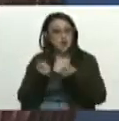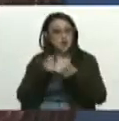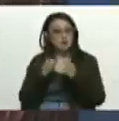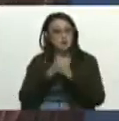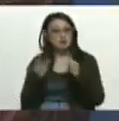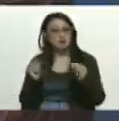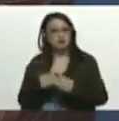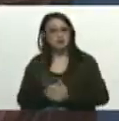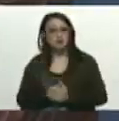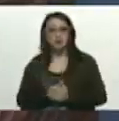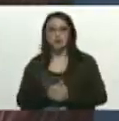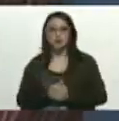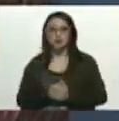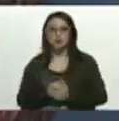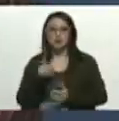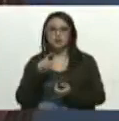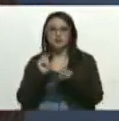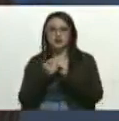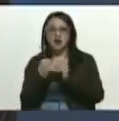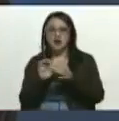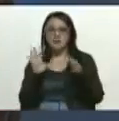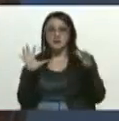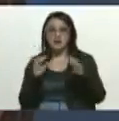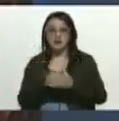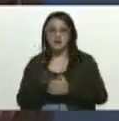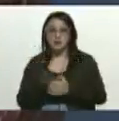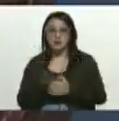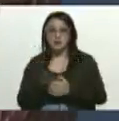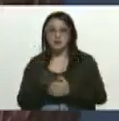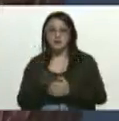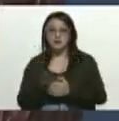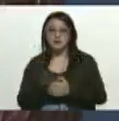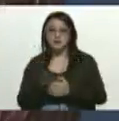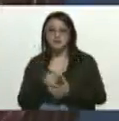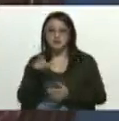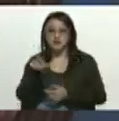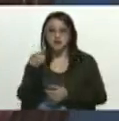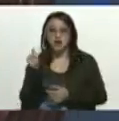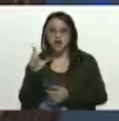todo, lógicamente también se convierte en un enemigo. Y eso es Alex Saab.